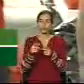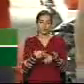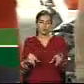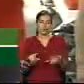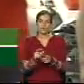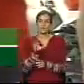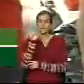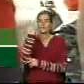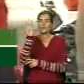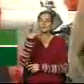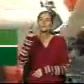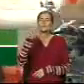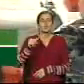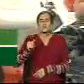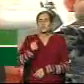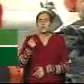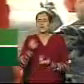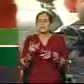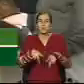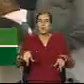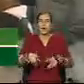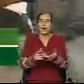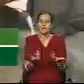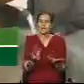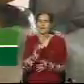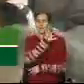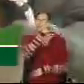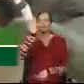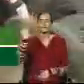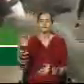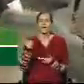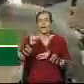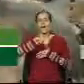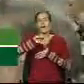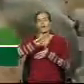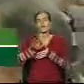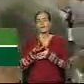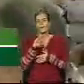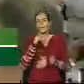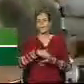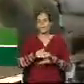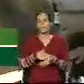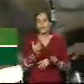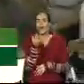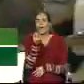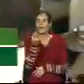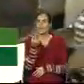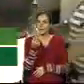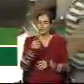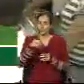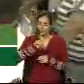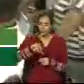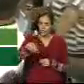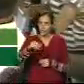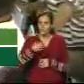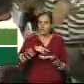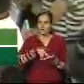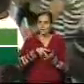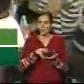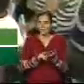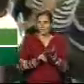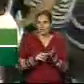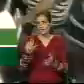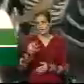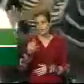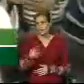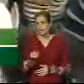del país o a cualquier parte de los países del ALBA, porque la semilla de arroz del Delta va a ser